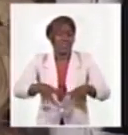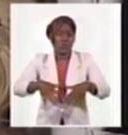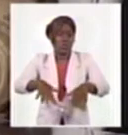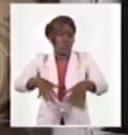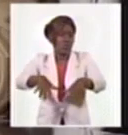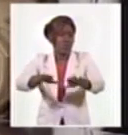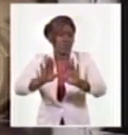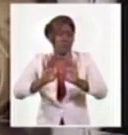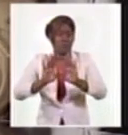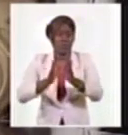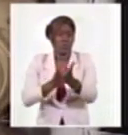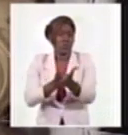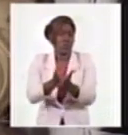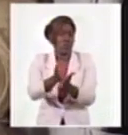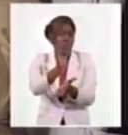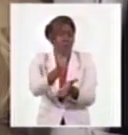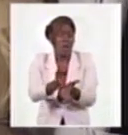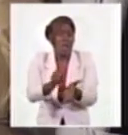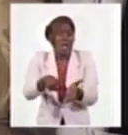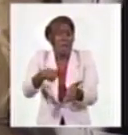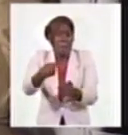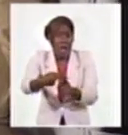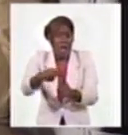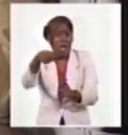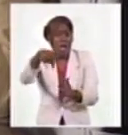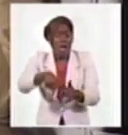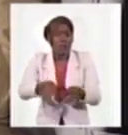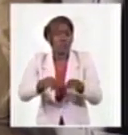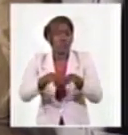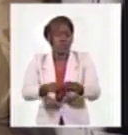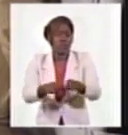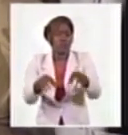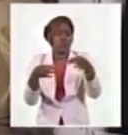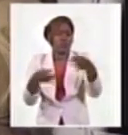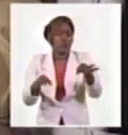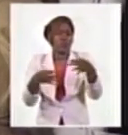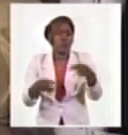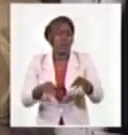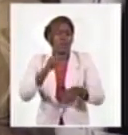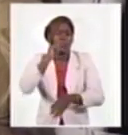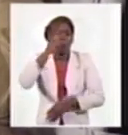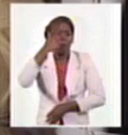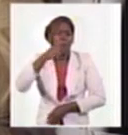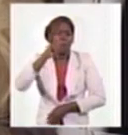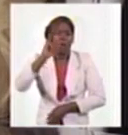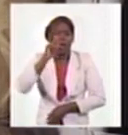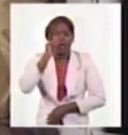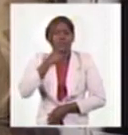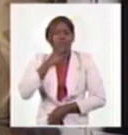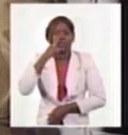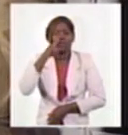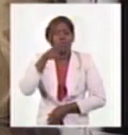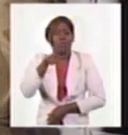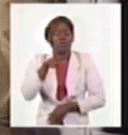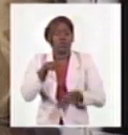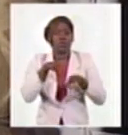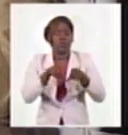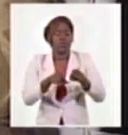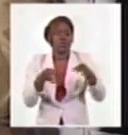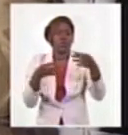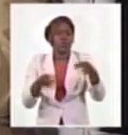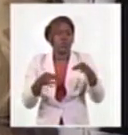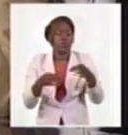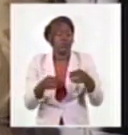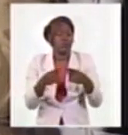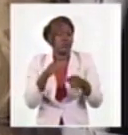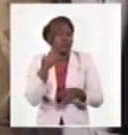escándalo, los documentos que se han encontrado en las oficinas de Biden y además, eso está confirmando una vez más que los Estados Unidos son